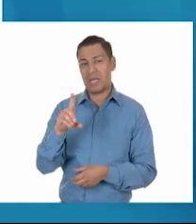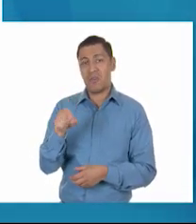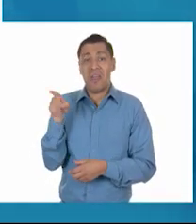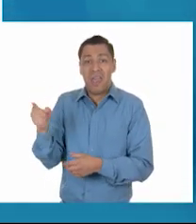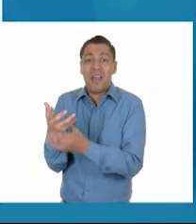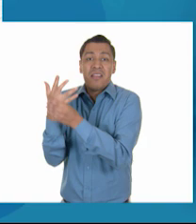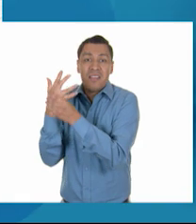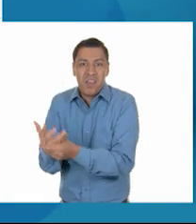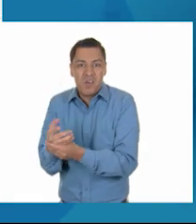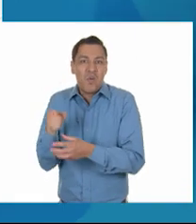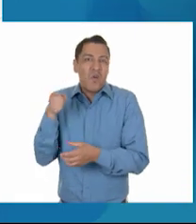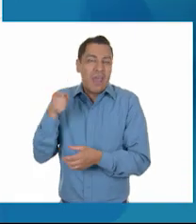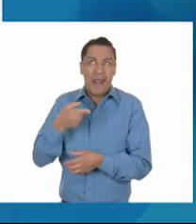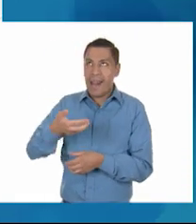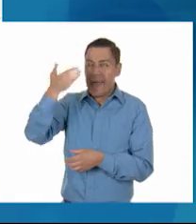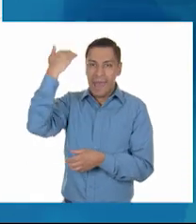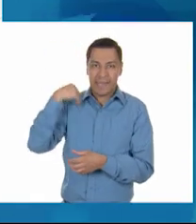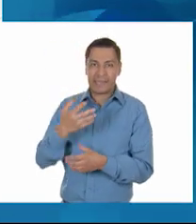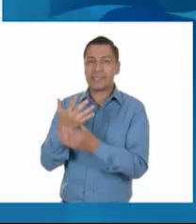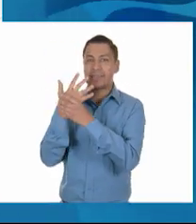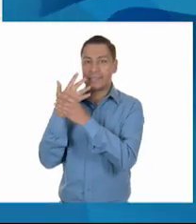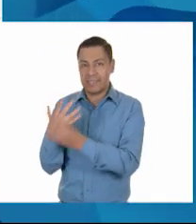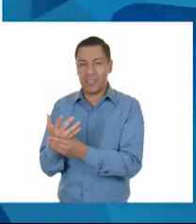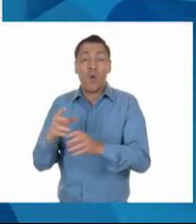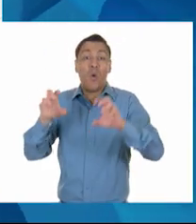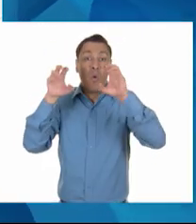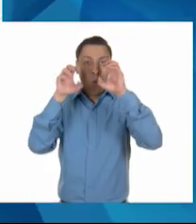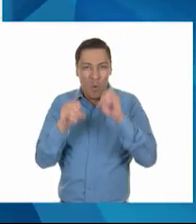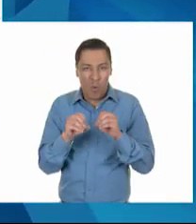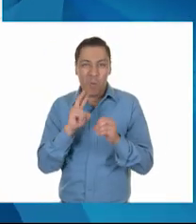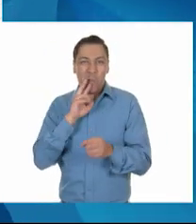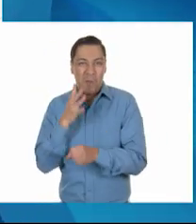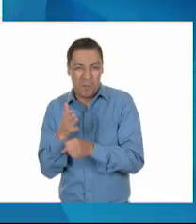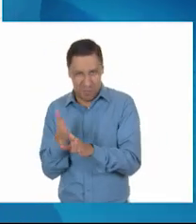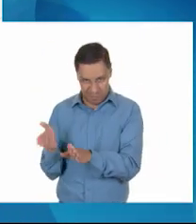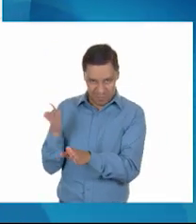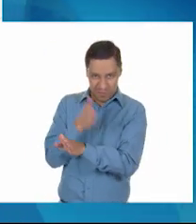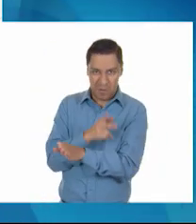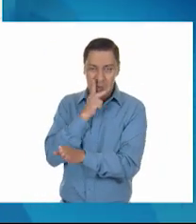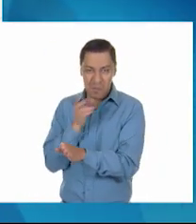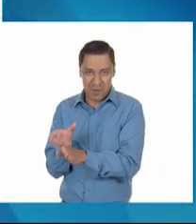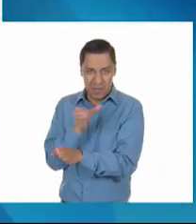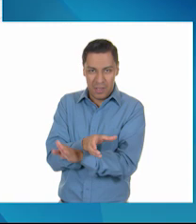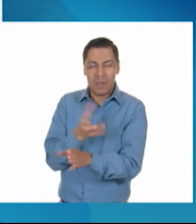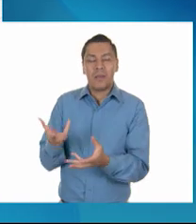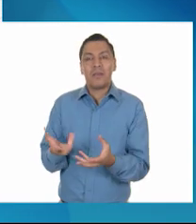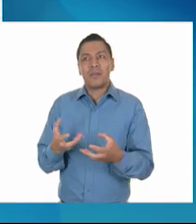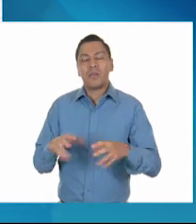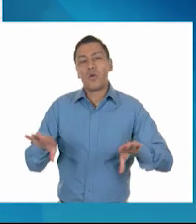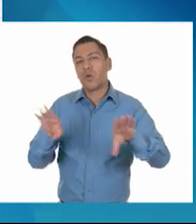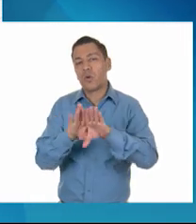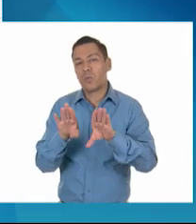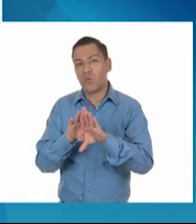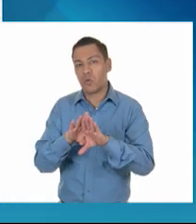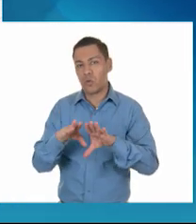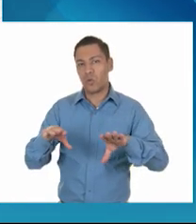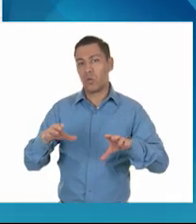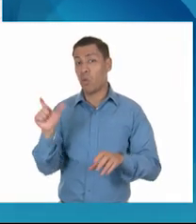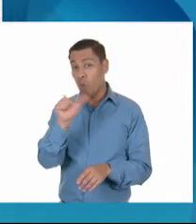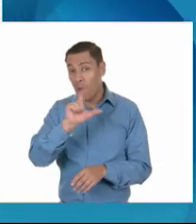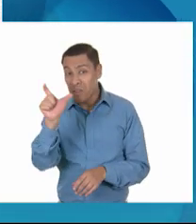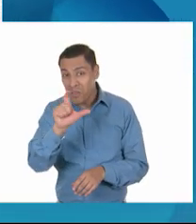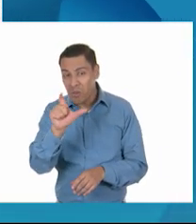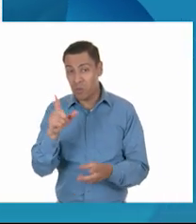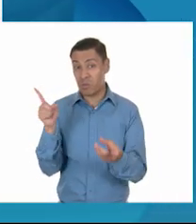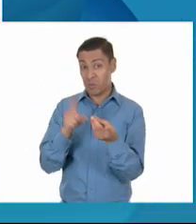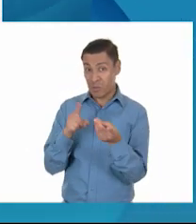él dijo, etc. También utilizarás adverbios para darle mayor significado al texto al decirnos cómo, cuándo,